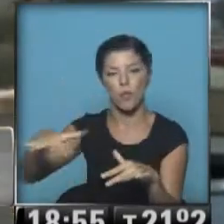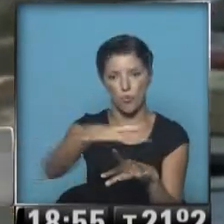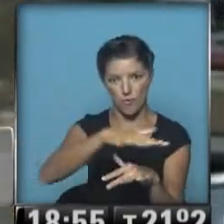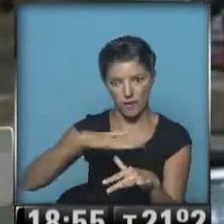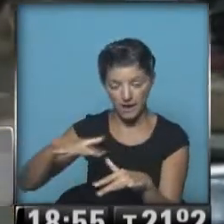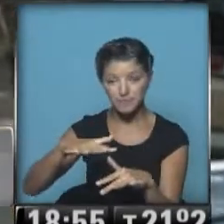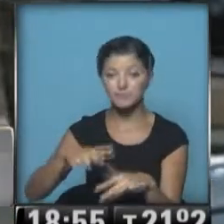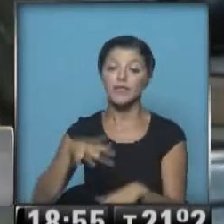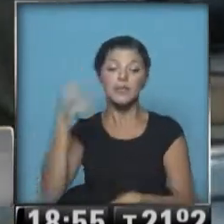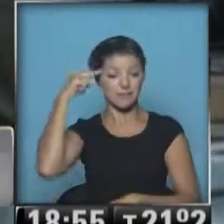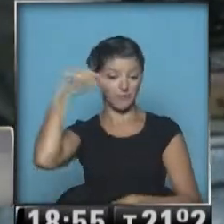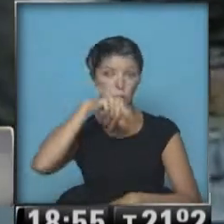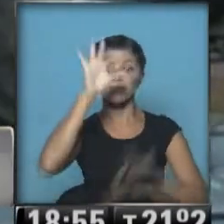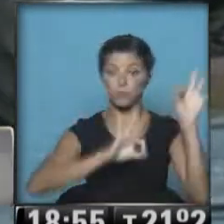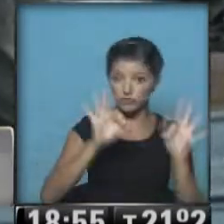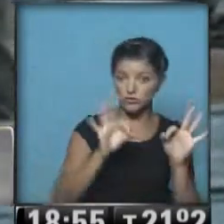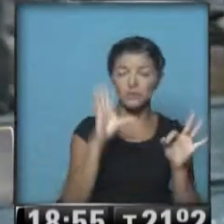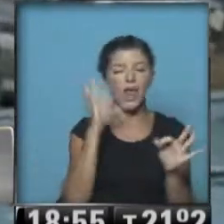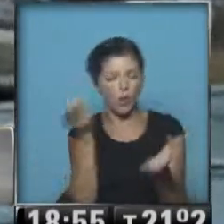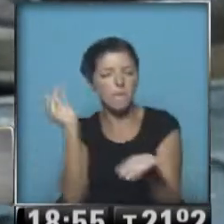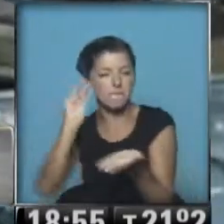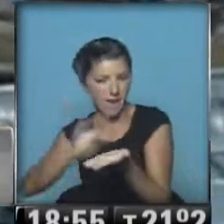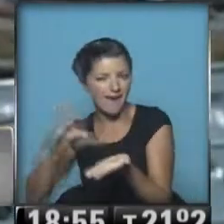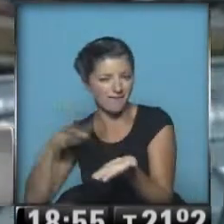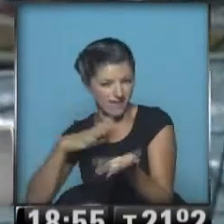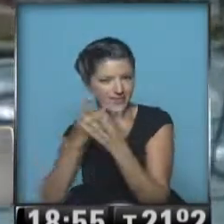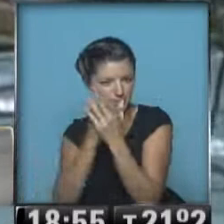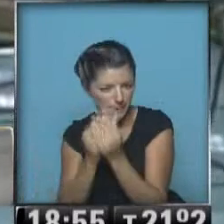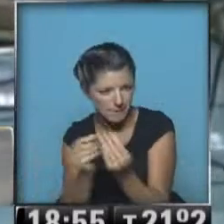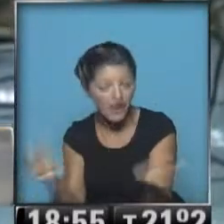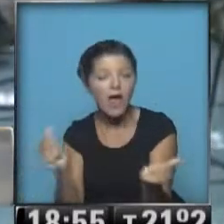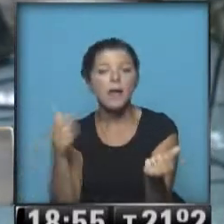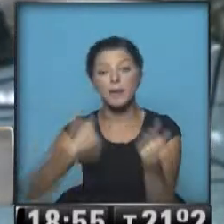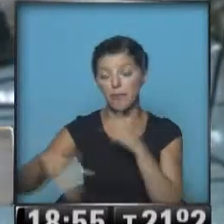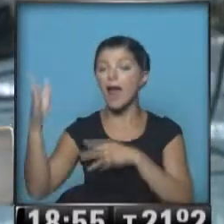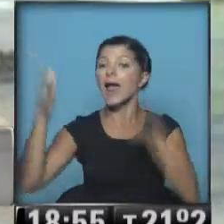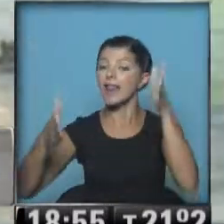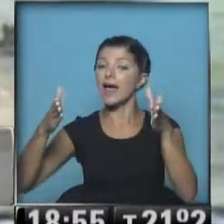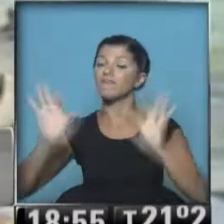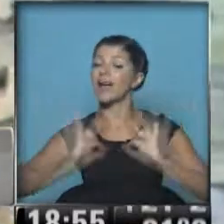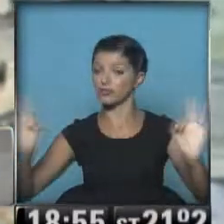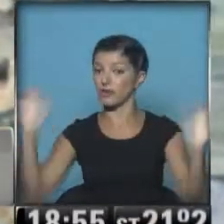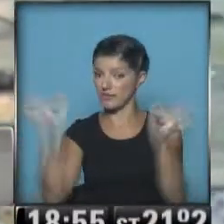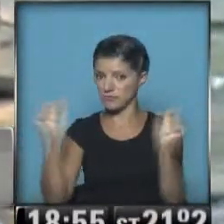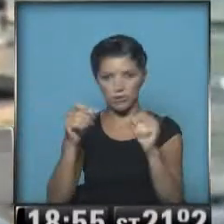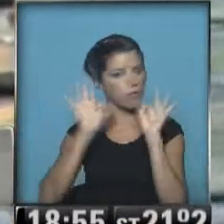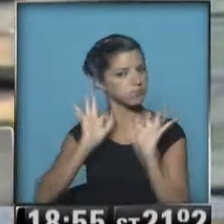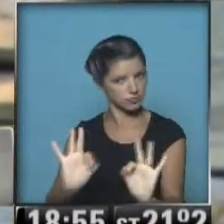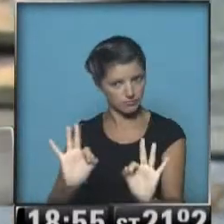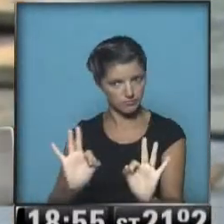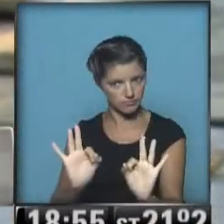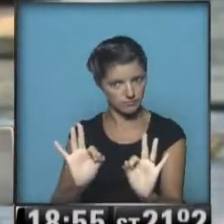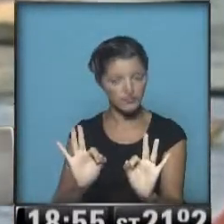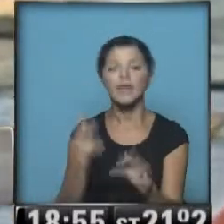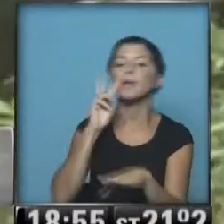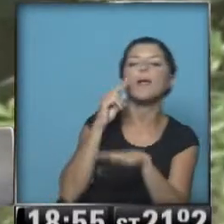Y con este proyecto y un par de detalles más que estamos terminando para las vacaciones de invierno, que es un observador de la